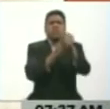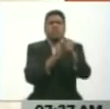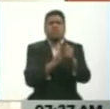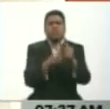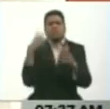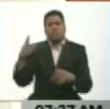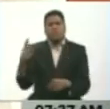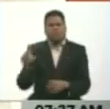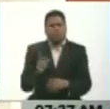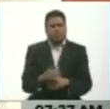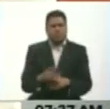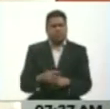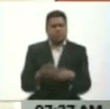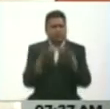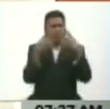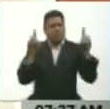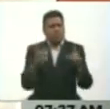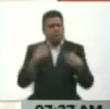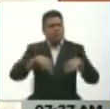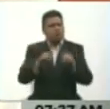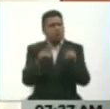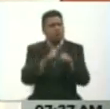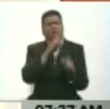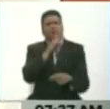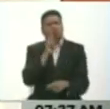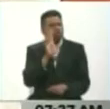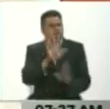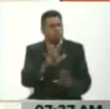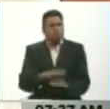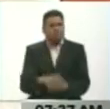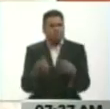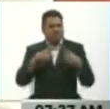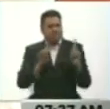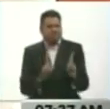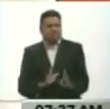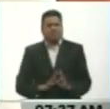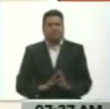después del golpe militar, el tema del referéndum fue igual que ahora, una excusa